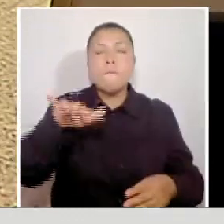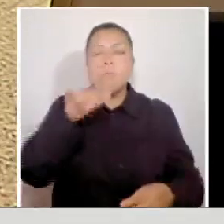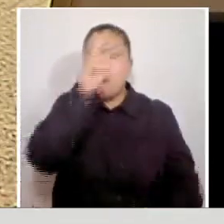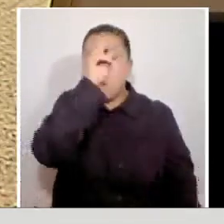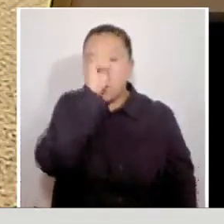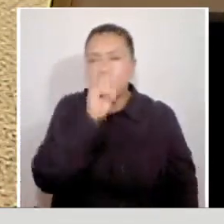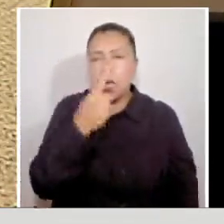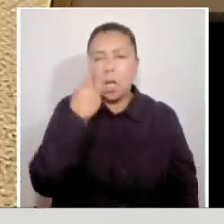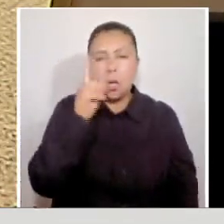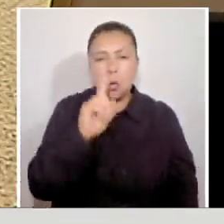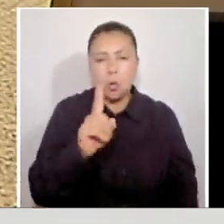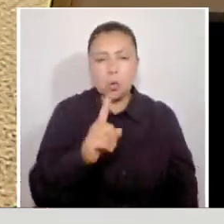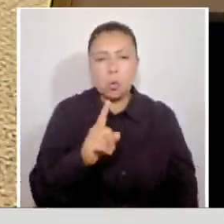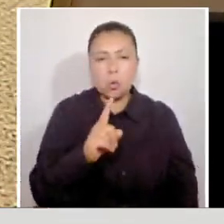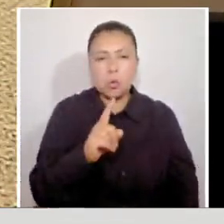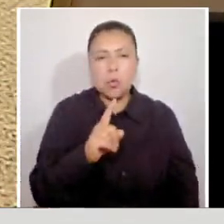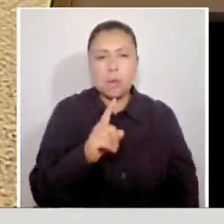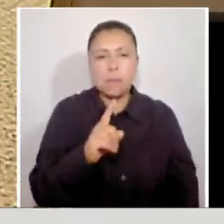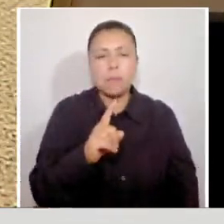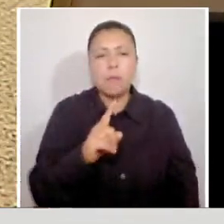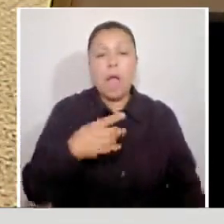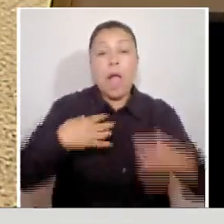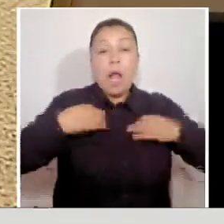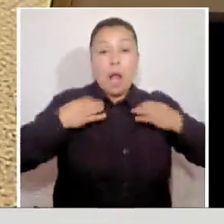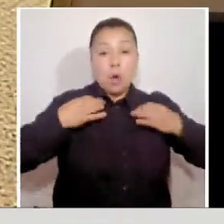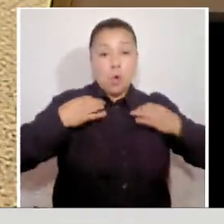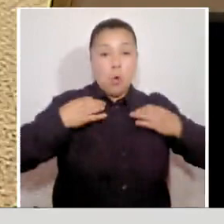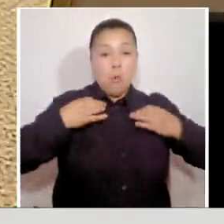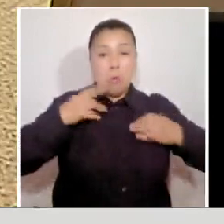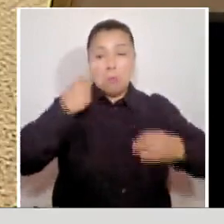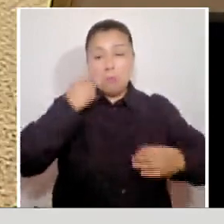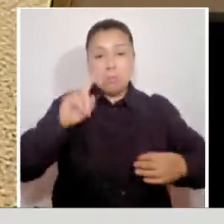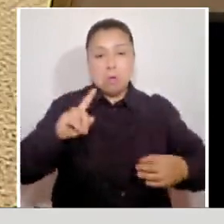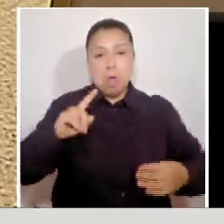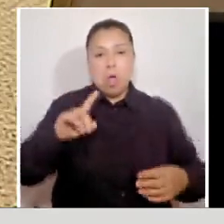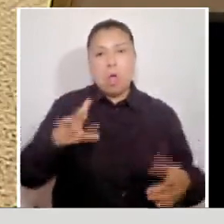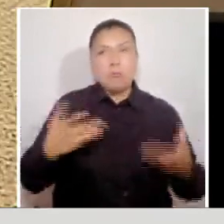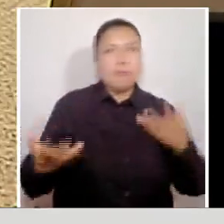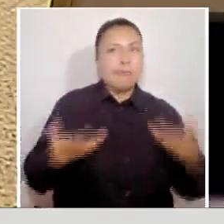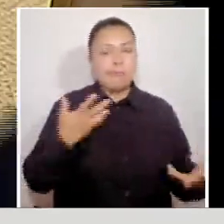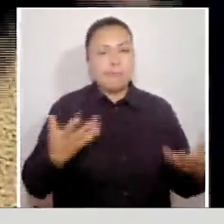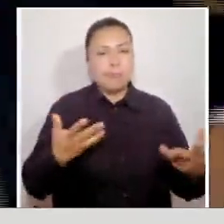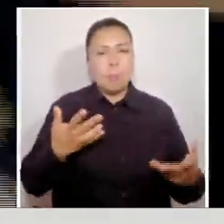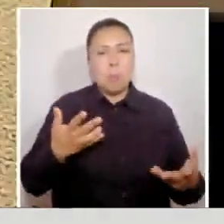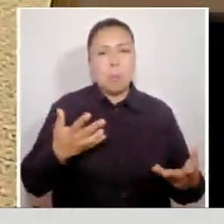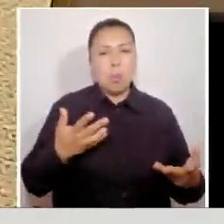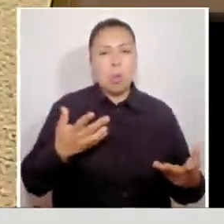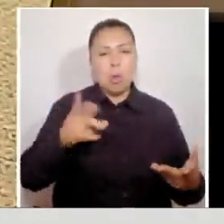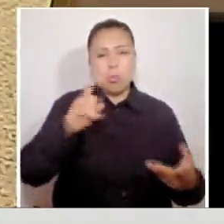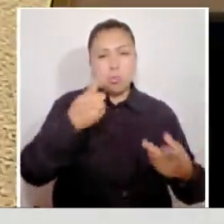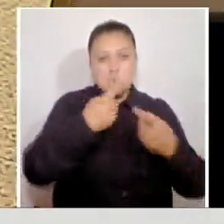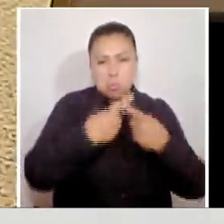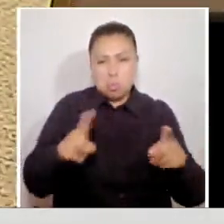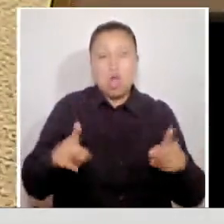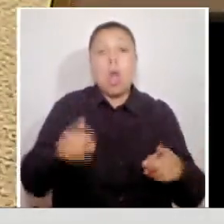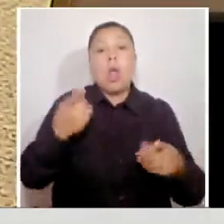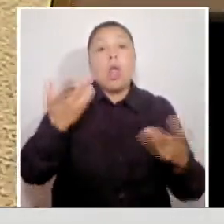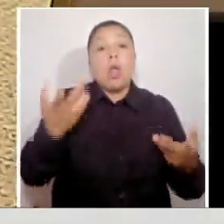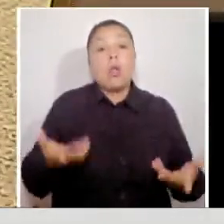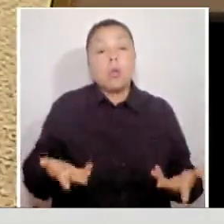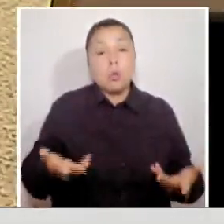conoce la vestimenta no podría parecerle que son distintas sin